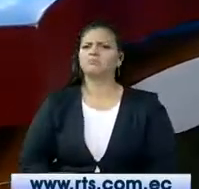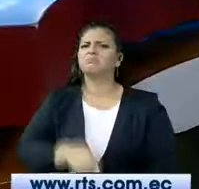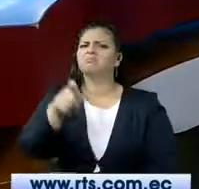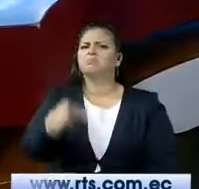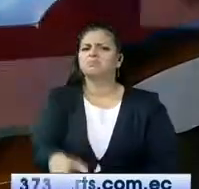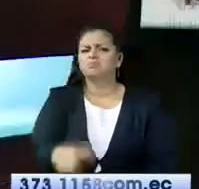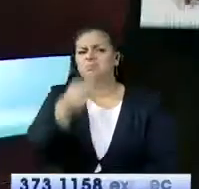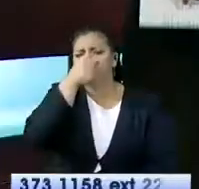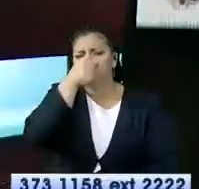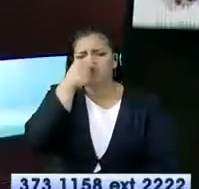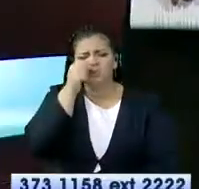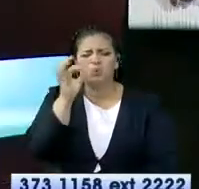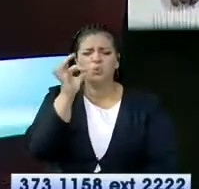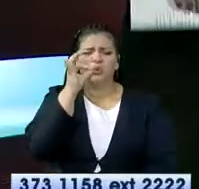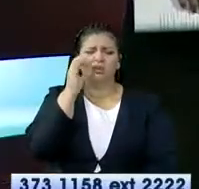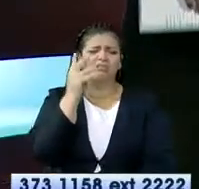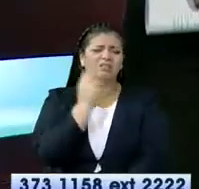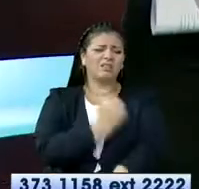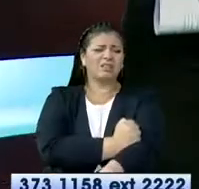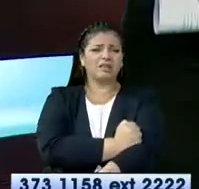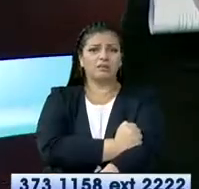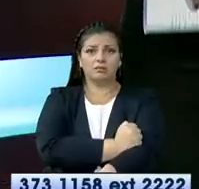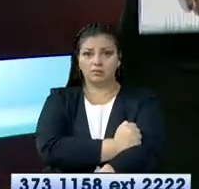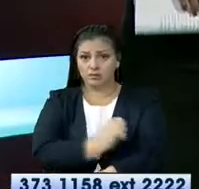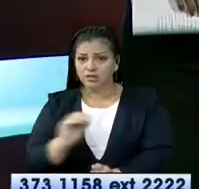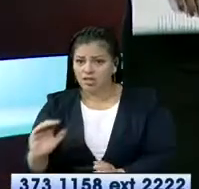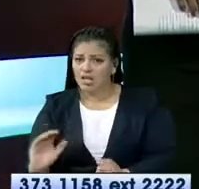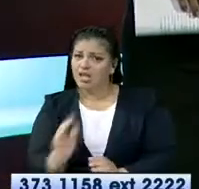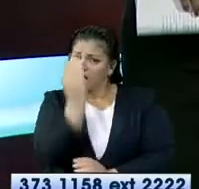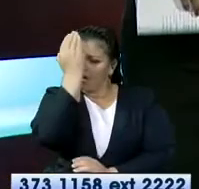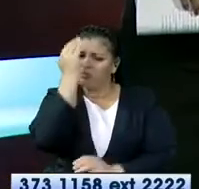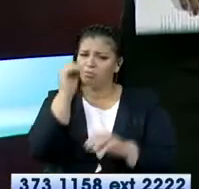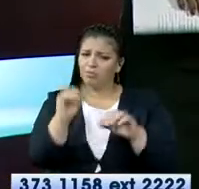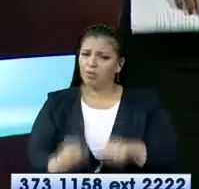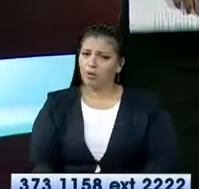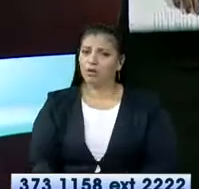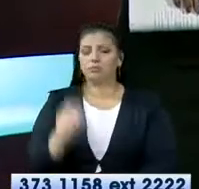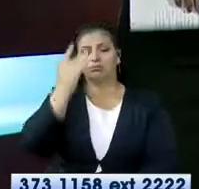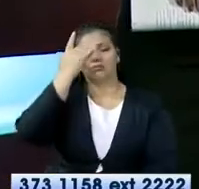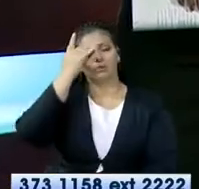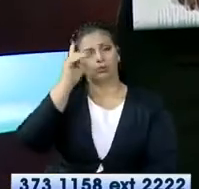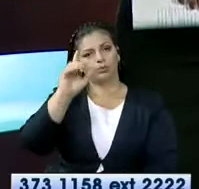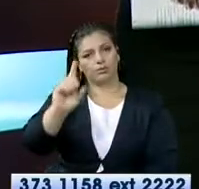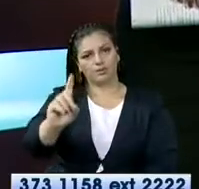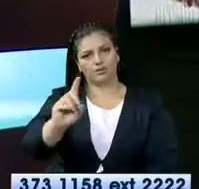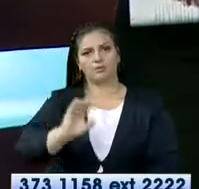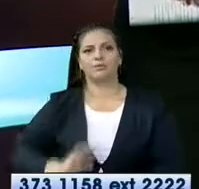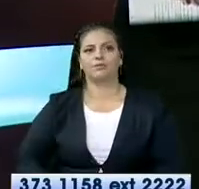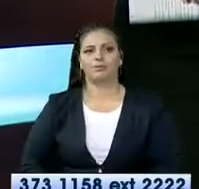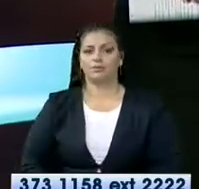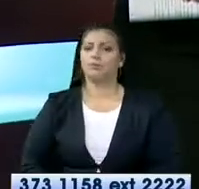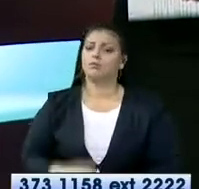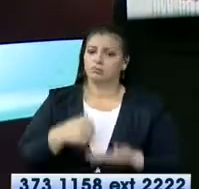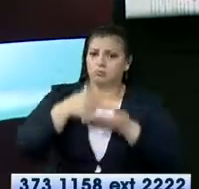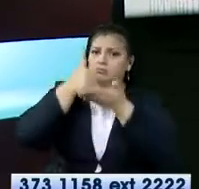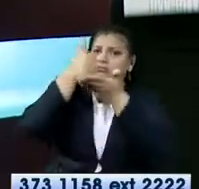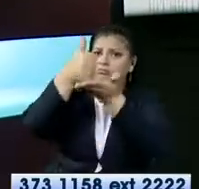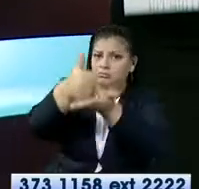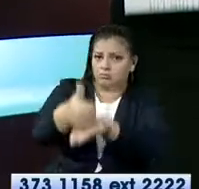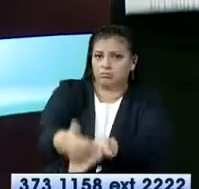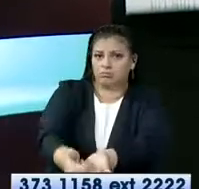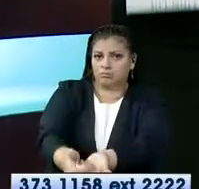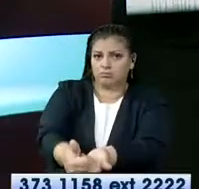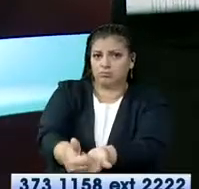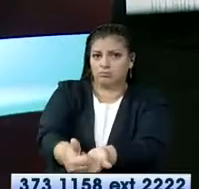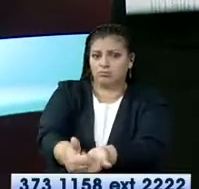No es fácil. Tu elección es la importante, sí, pero aquí tienes, quienes te queremos ayudar. Tienes